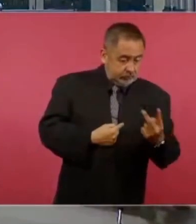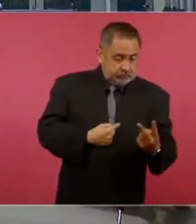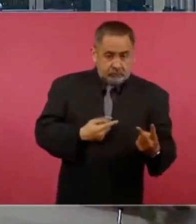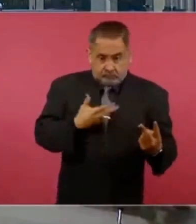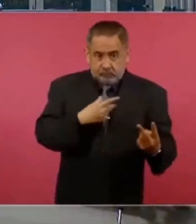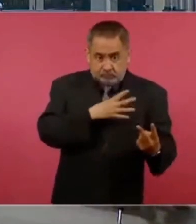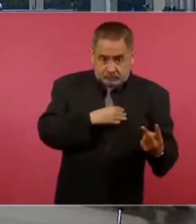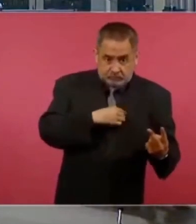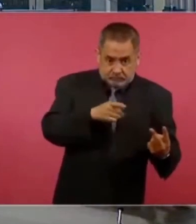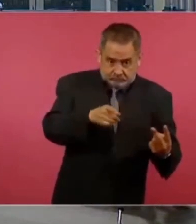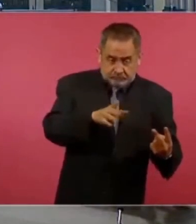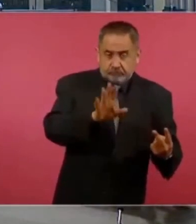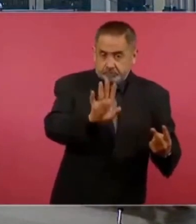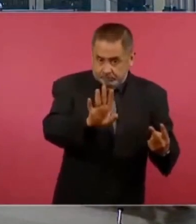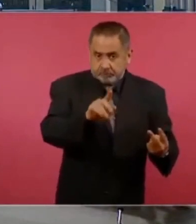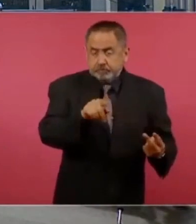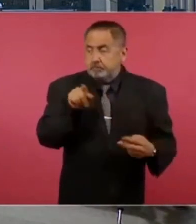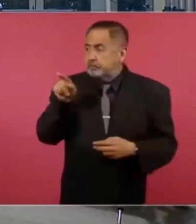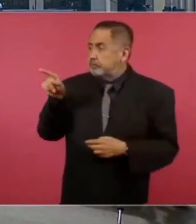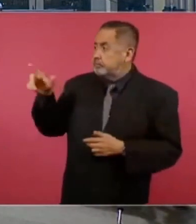le iban a dejar uno,